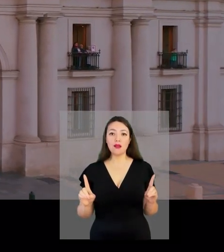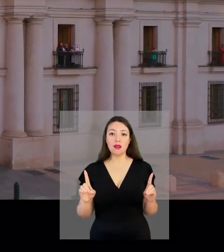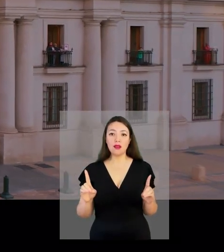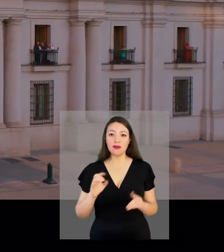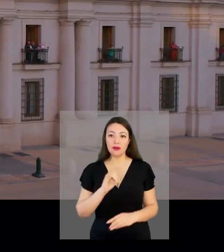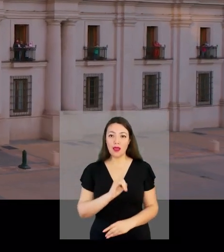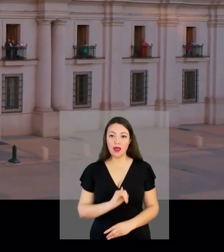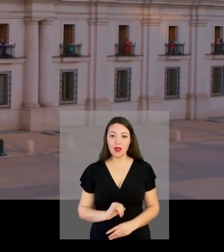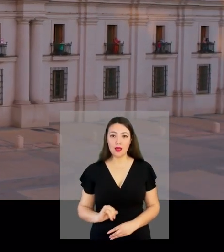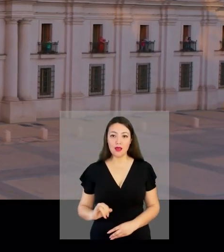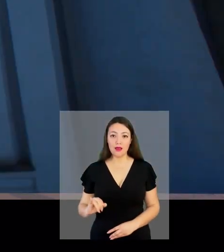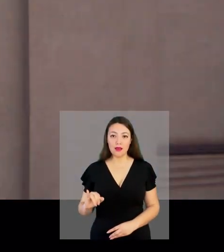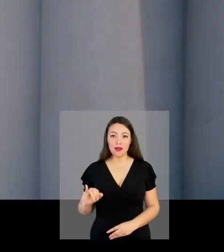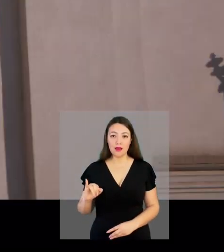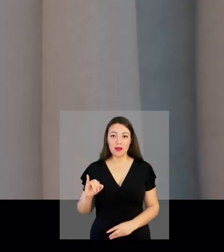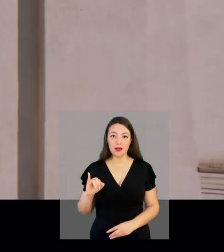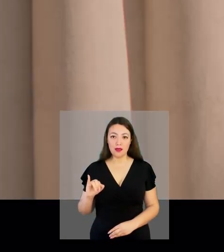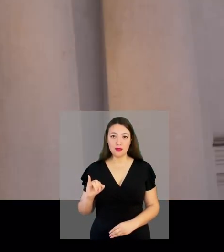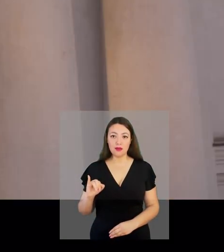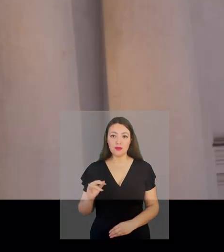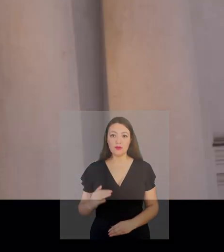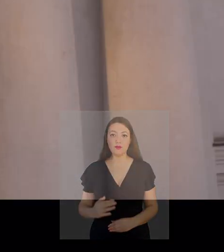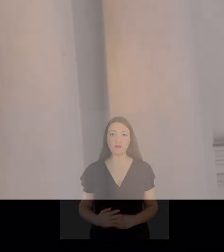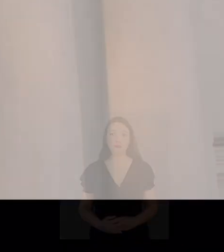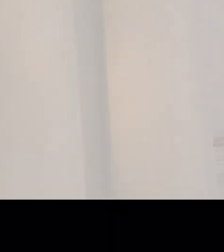Democracia, siempre.